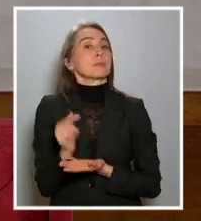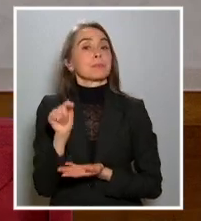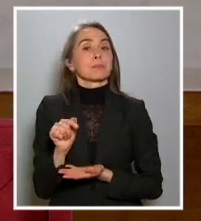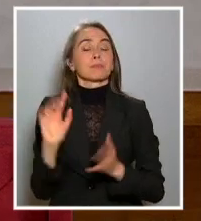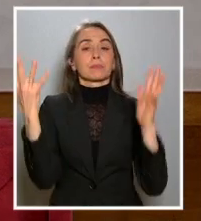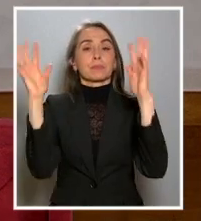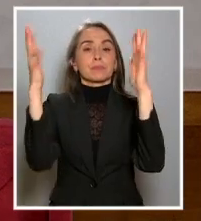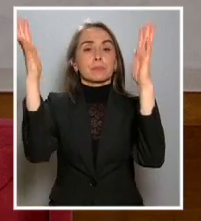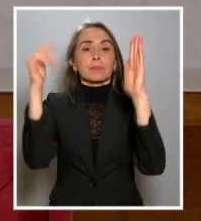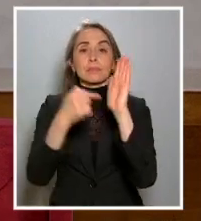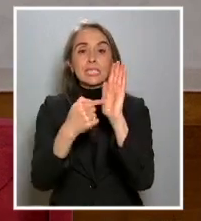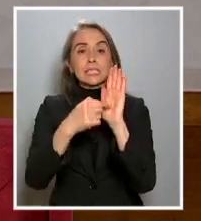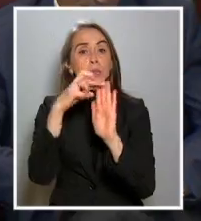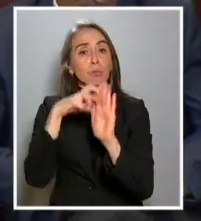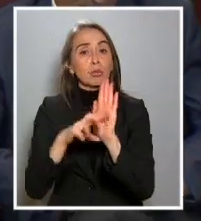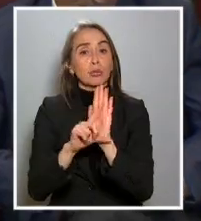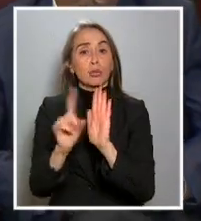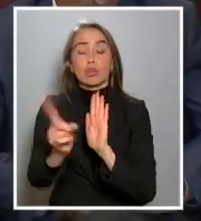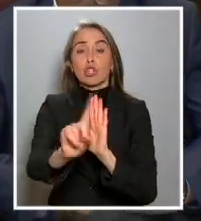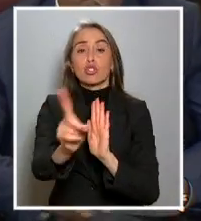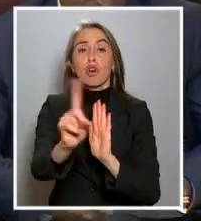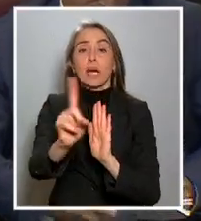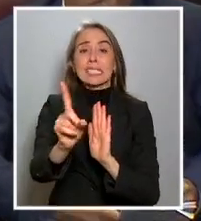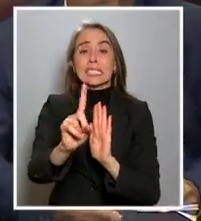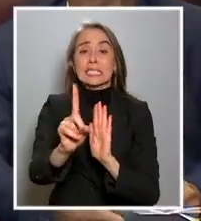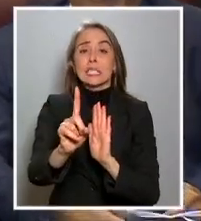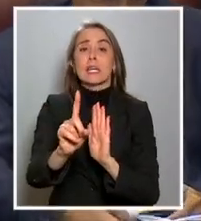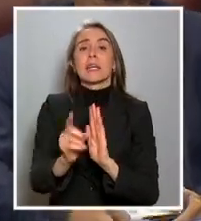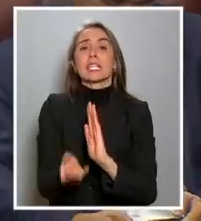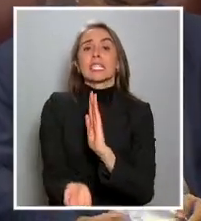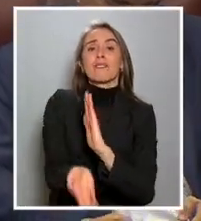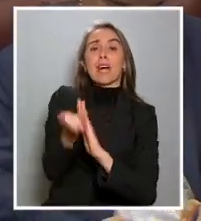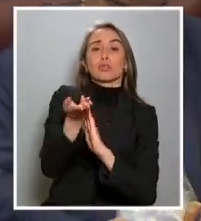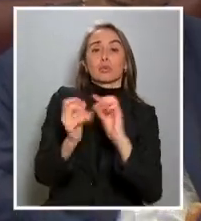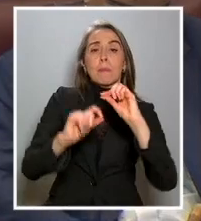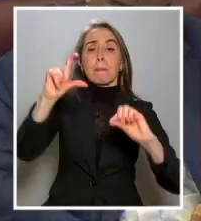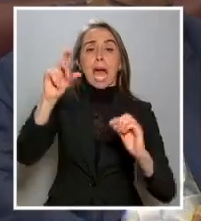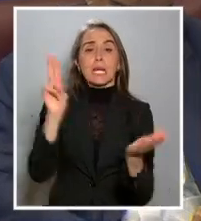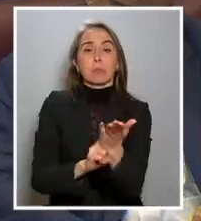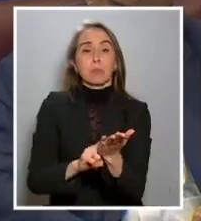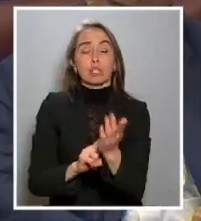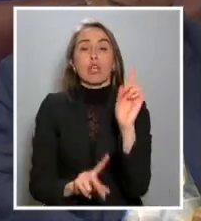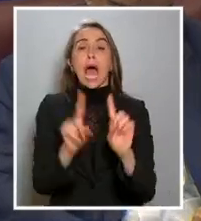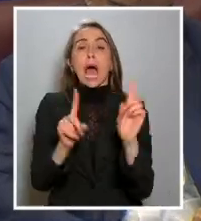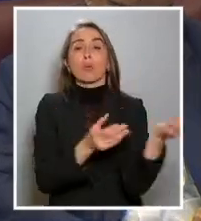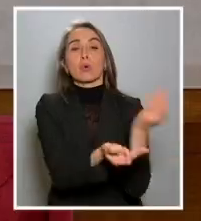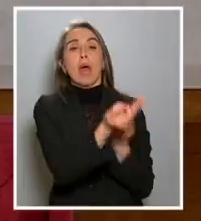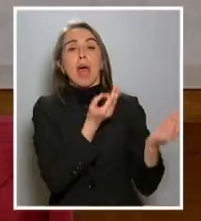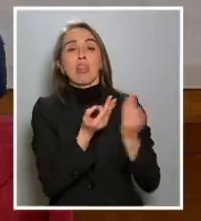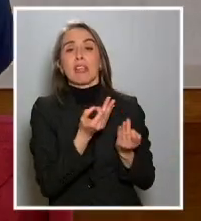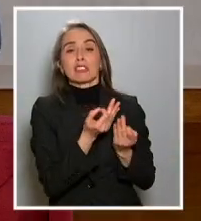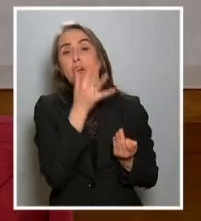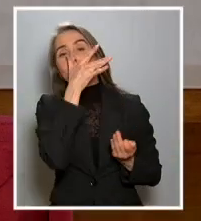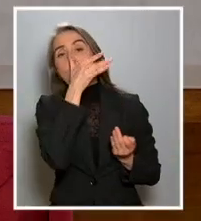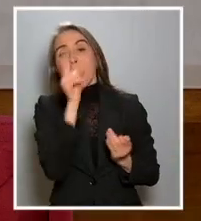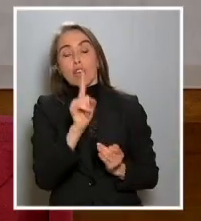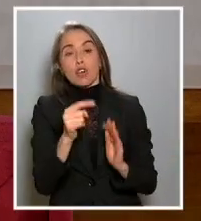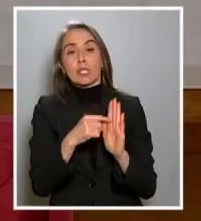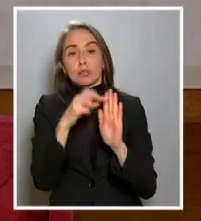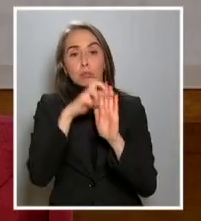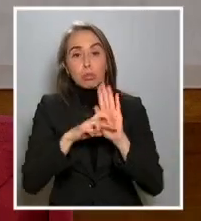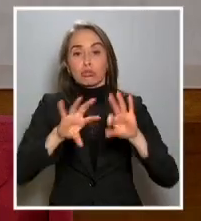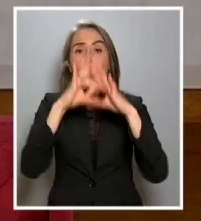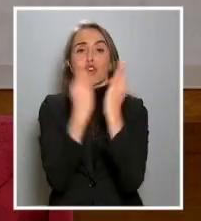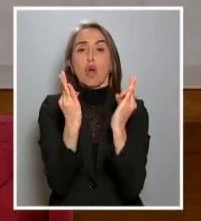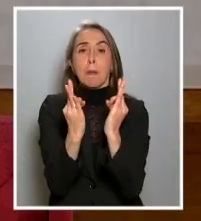no es una simple alza de impuestos, como algunos han querido caricaturizar. Es una agenda